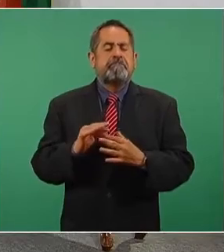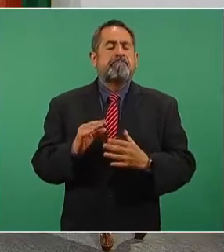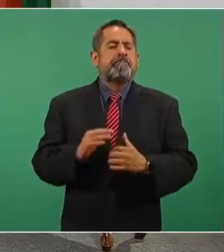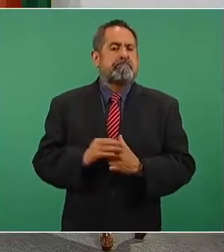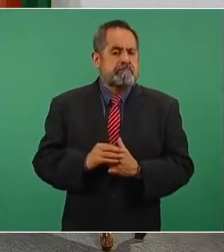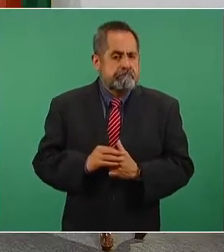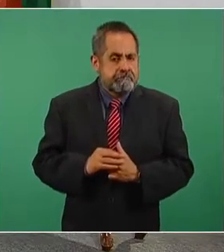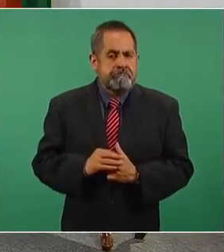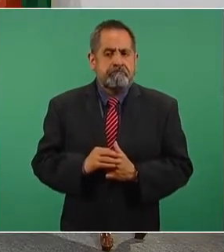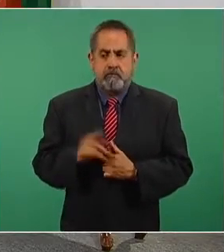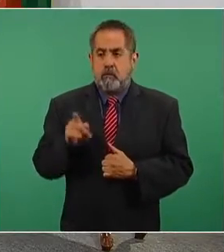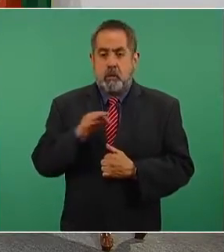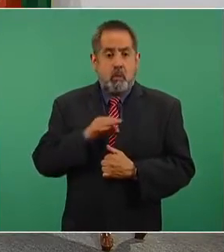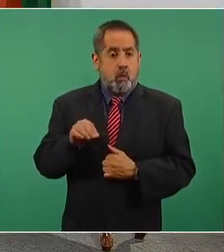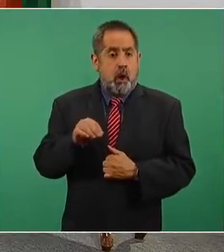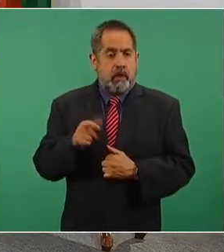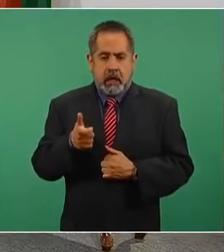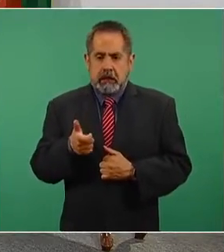crear riqueza,